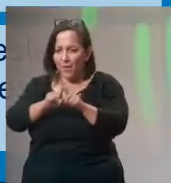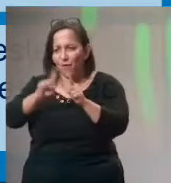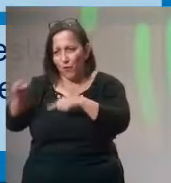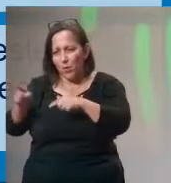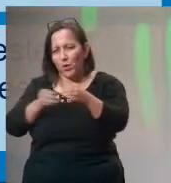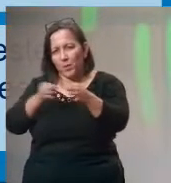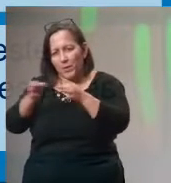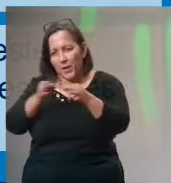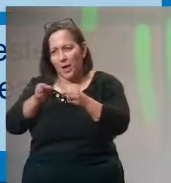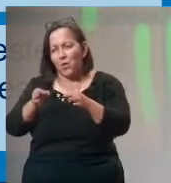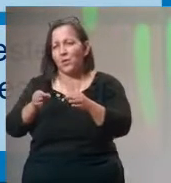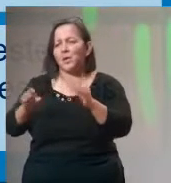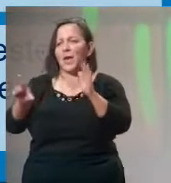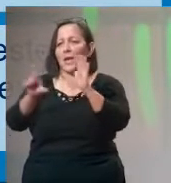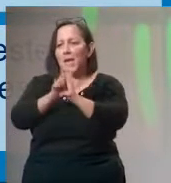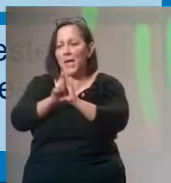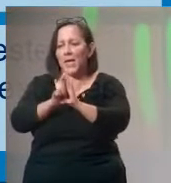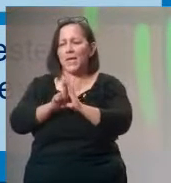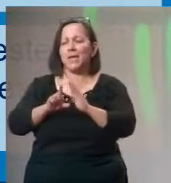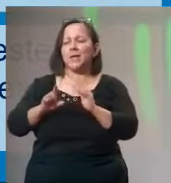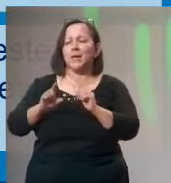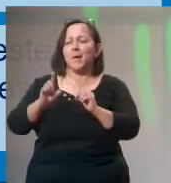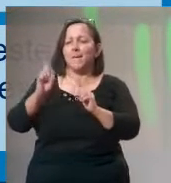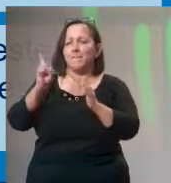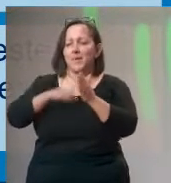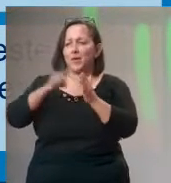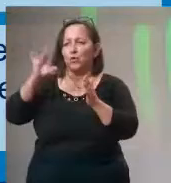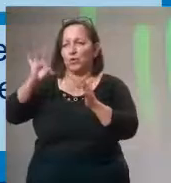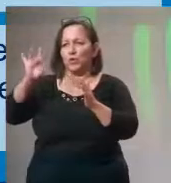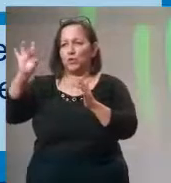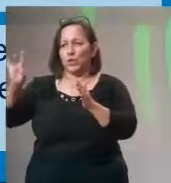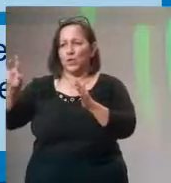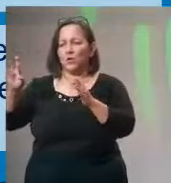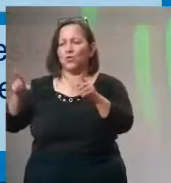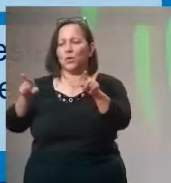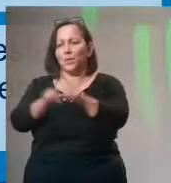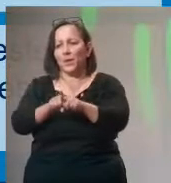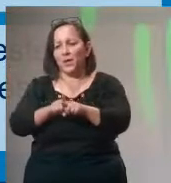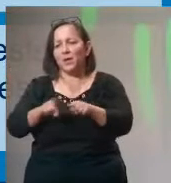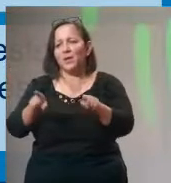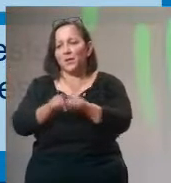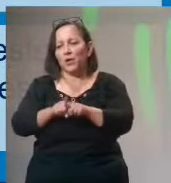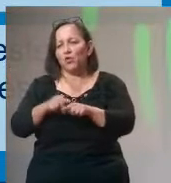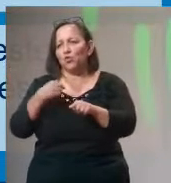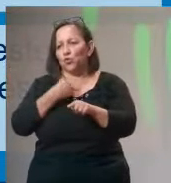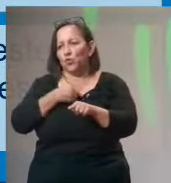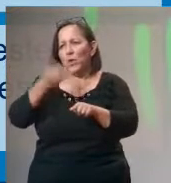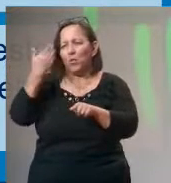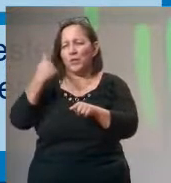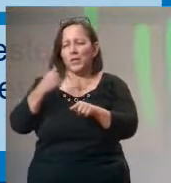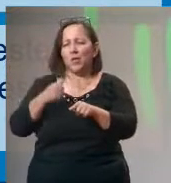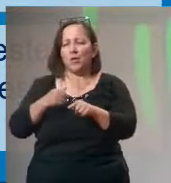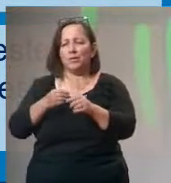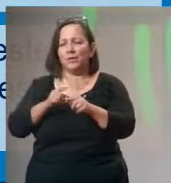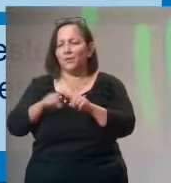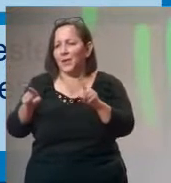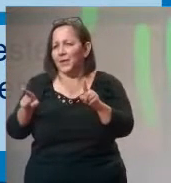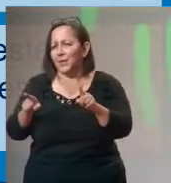la ley 1888 desde una perspectiva química e hidrométrica, y también hemos estado en varios consejos